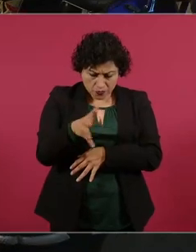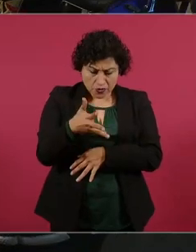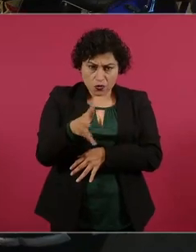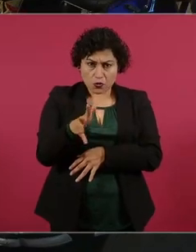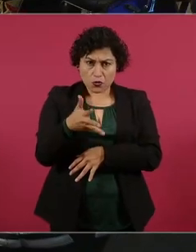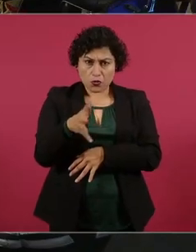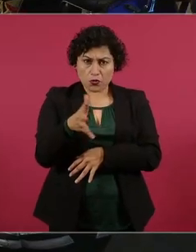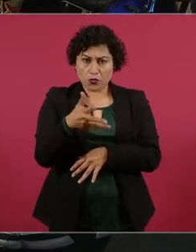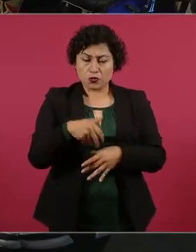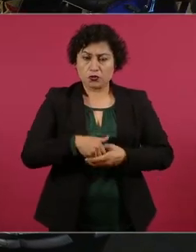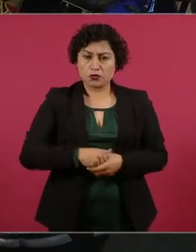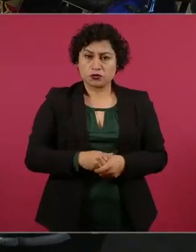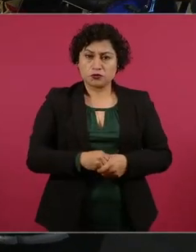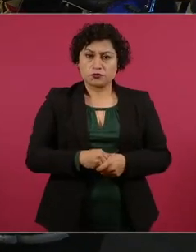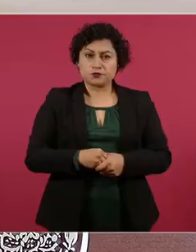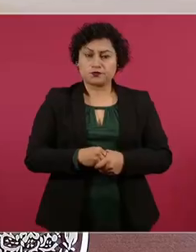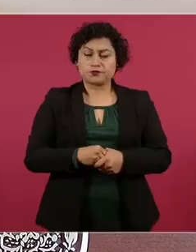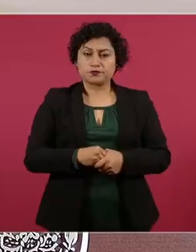como